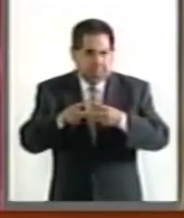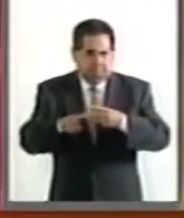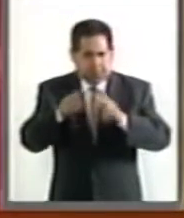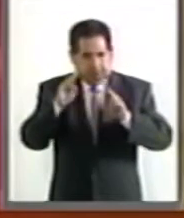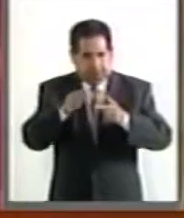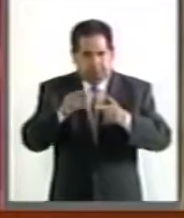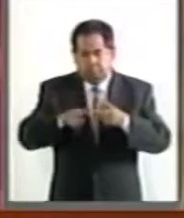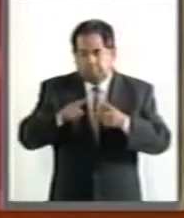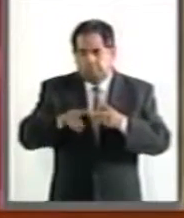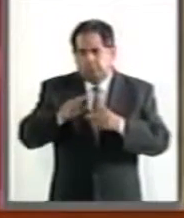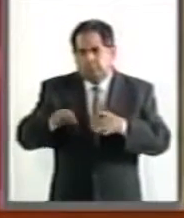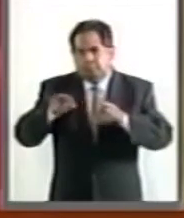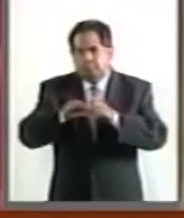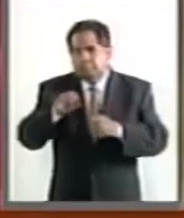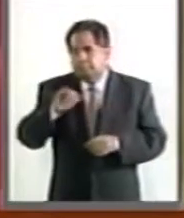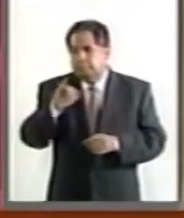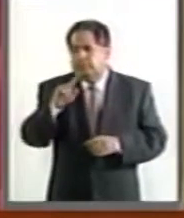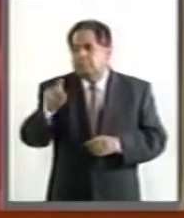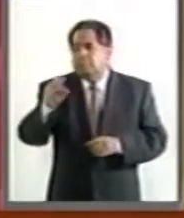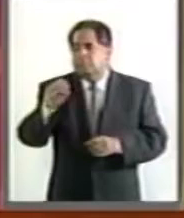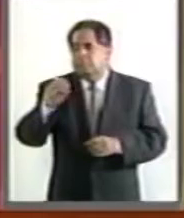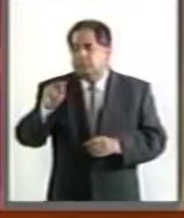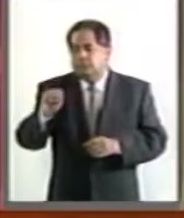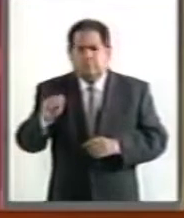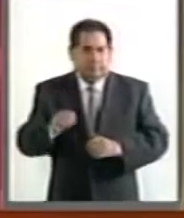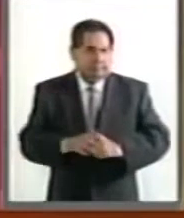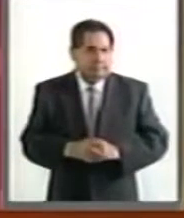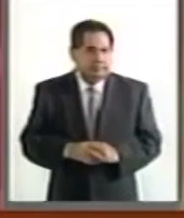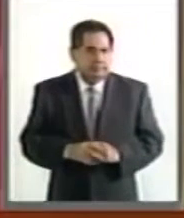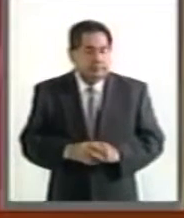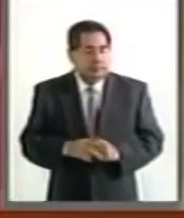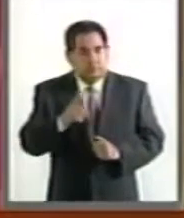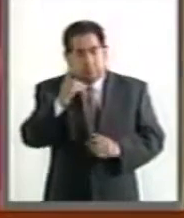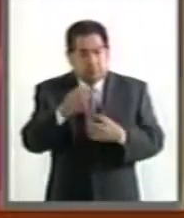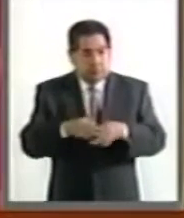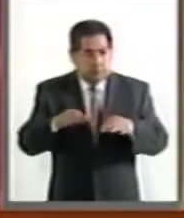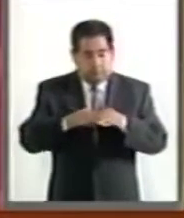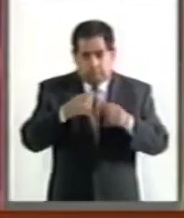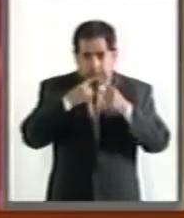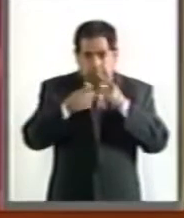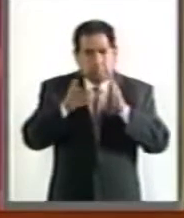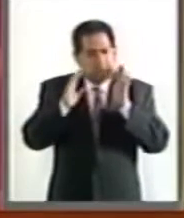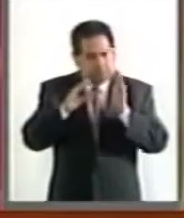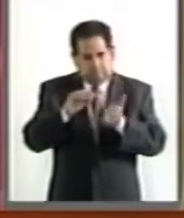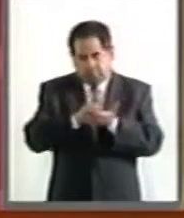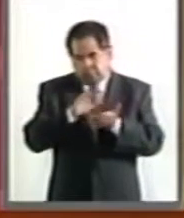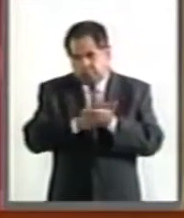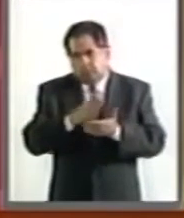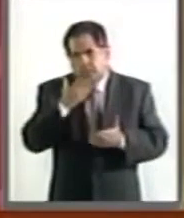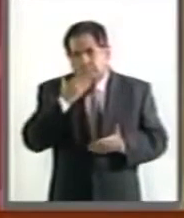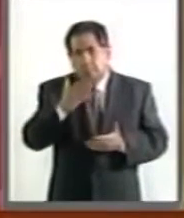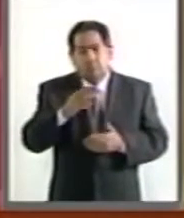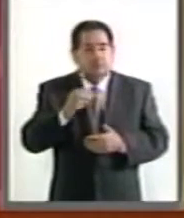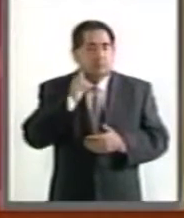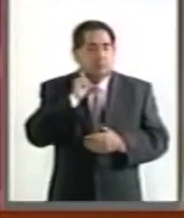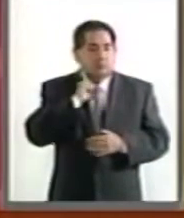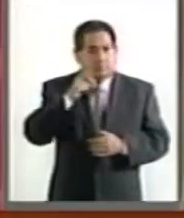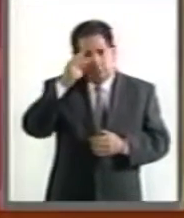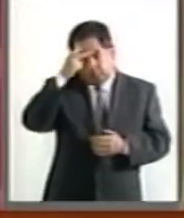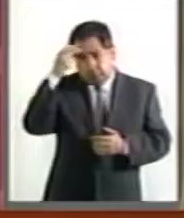el 189. Es muy importante que finalmente se haya logrado que el Senado de la